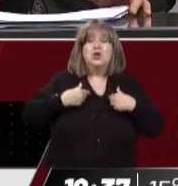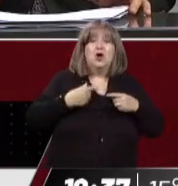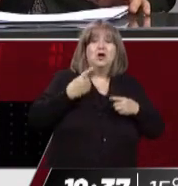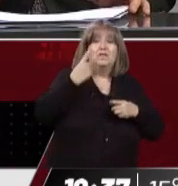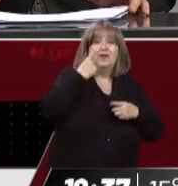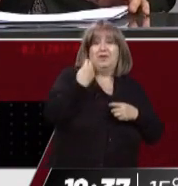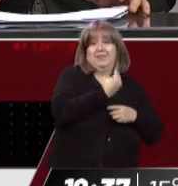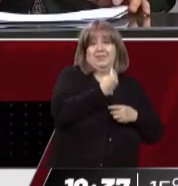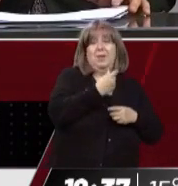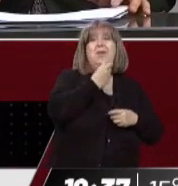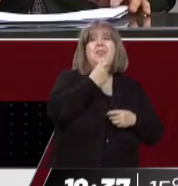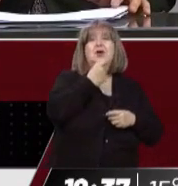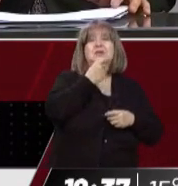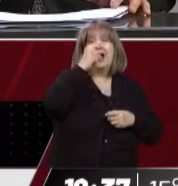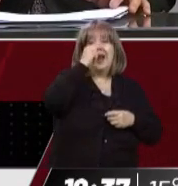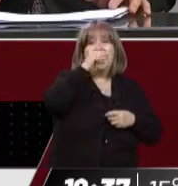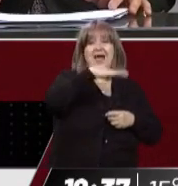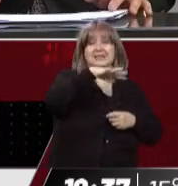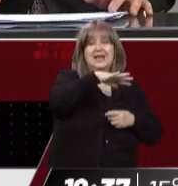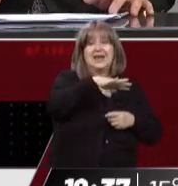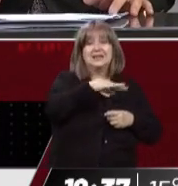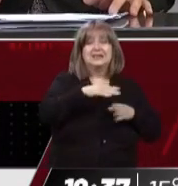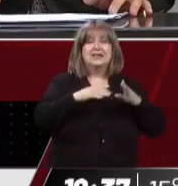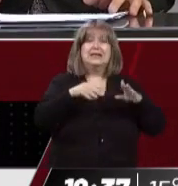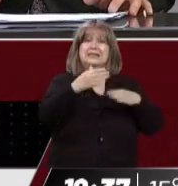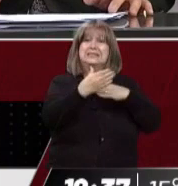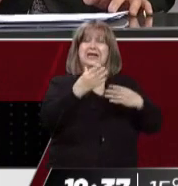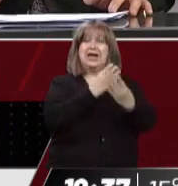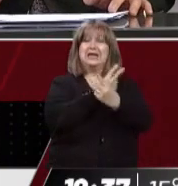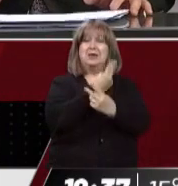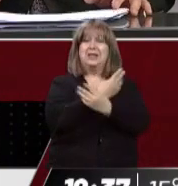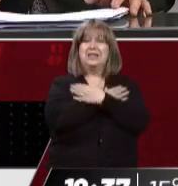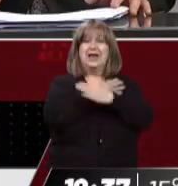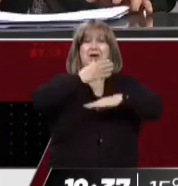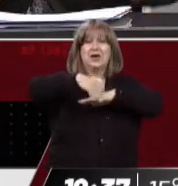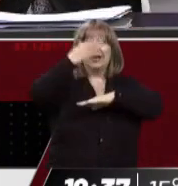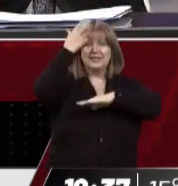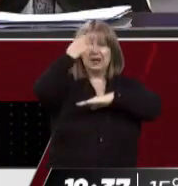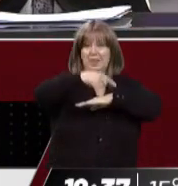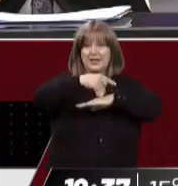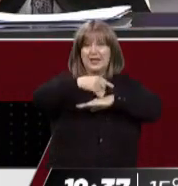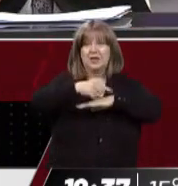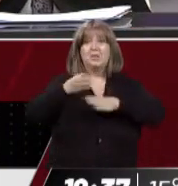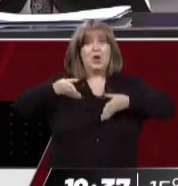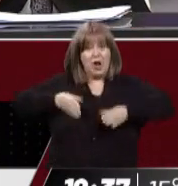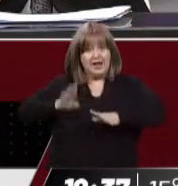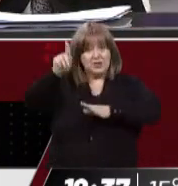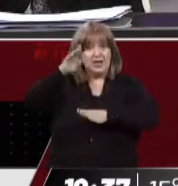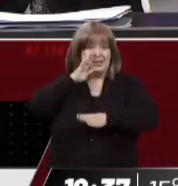Ahí como a cerca del cementerio, que está por lo que es San Martín, por ahí. Claro, claro, cerca del cementerio capital. Sí.